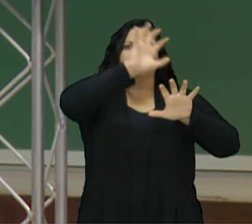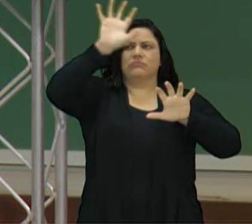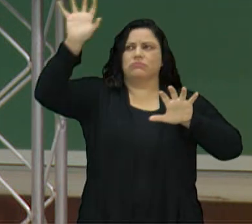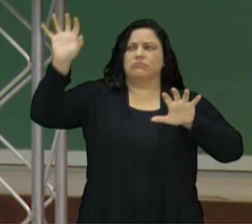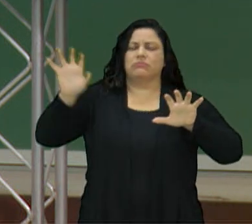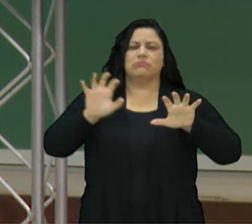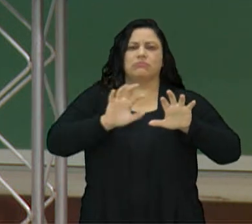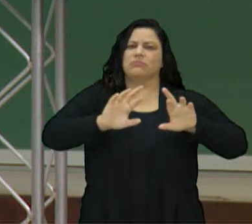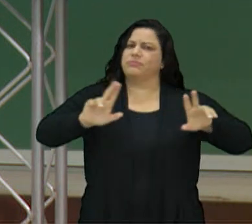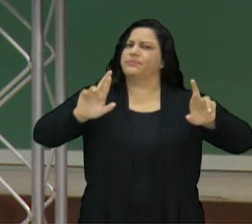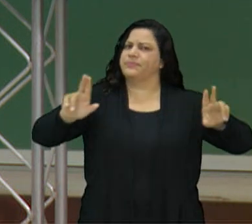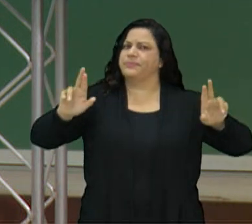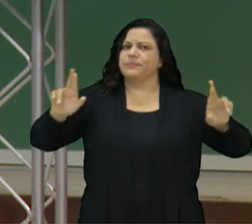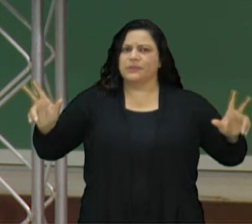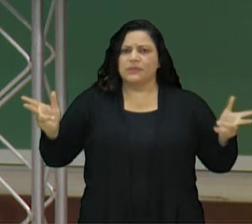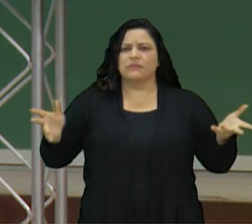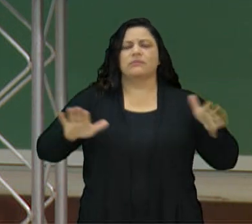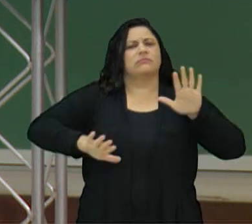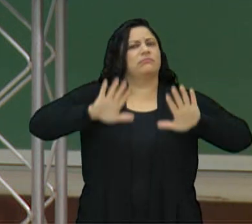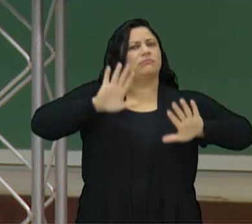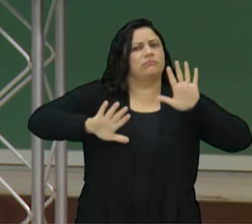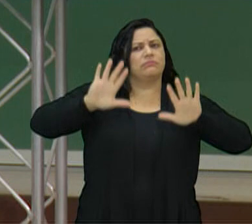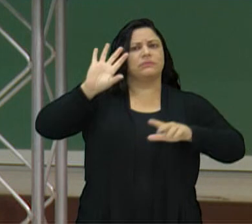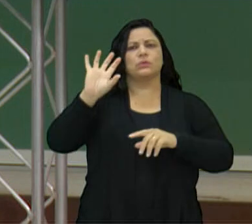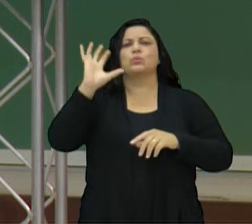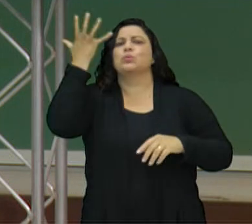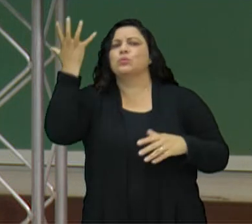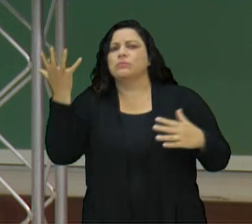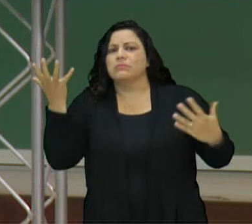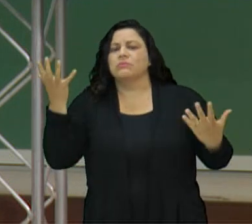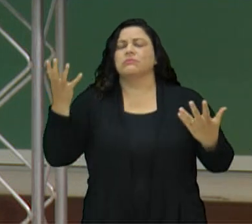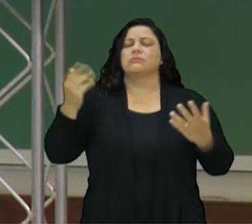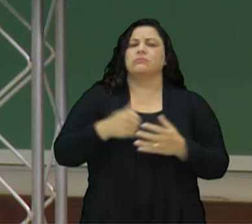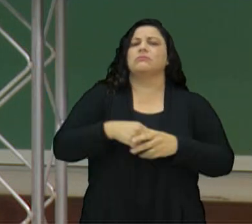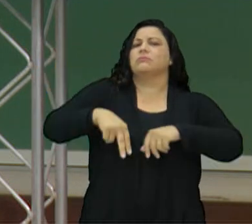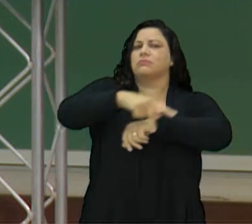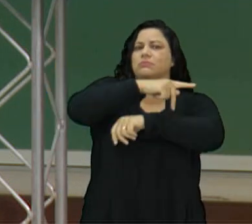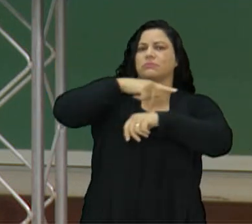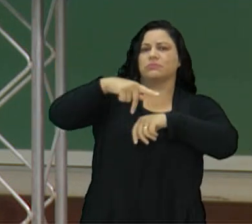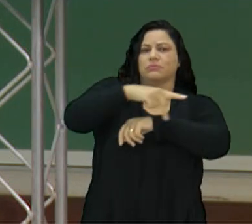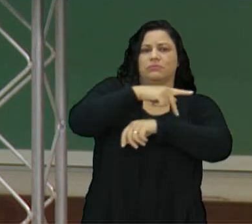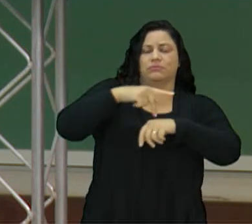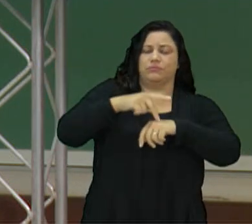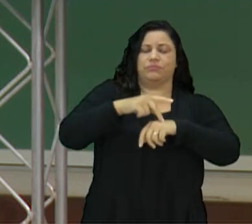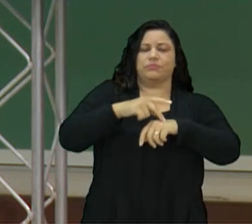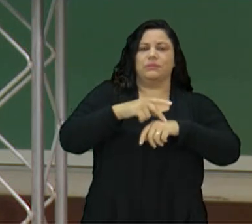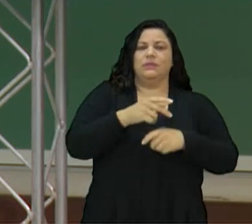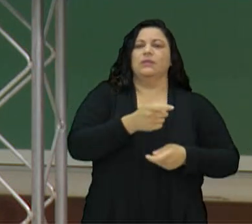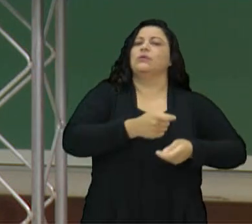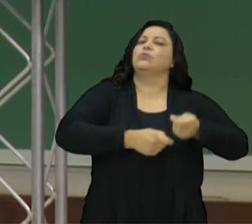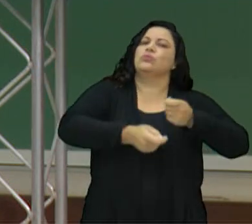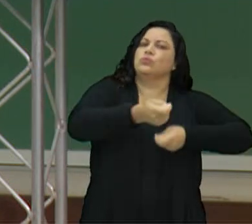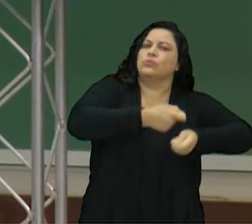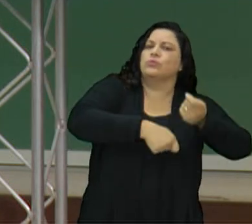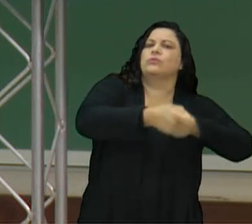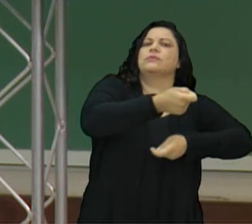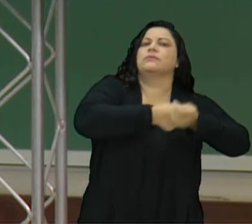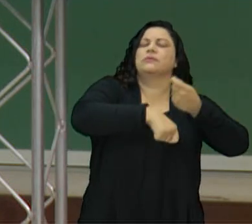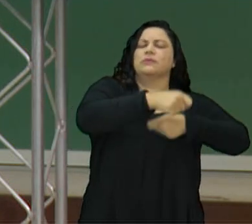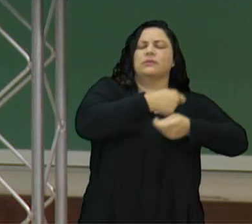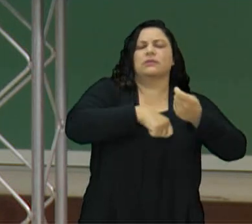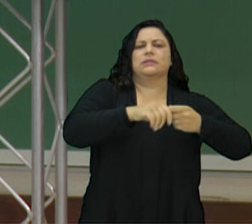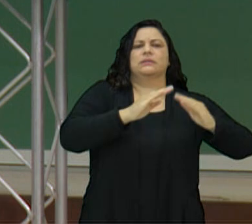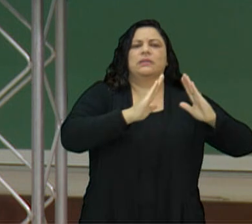región, de acuerdo con el clima de aquel país, de acuerdo con la situación socioeconómica del morador de